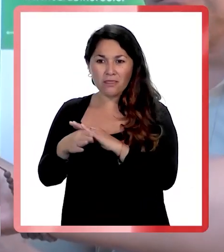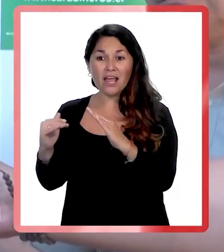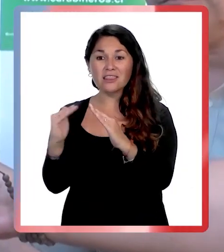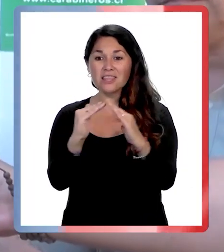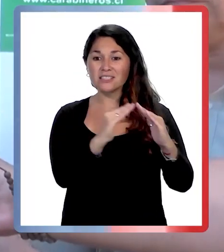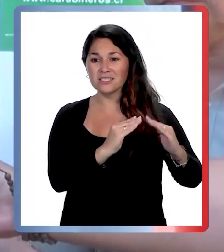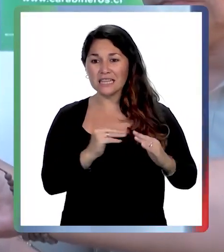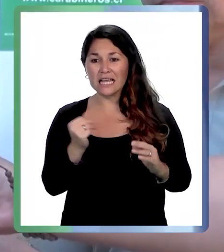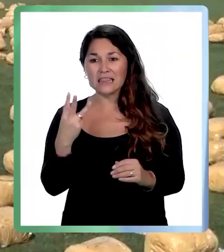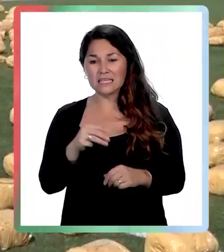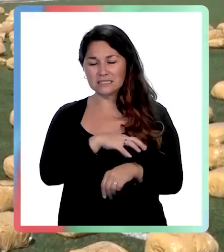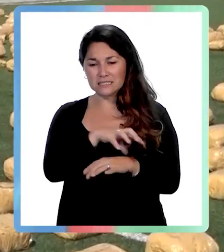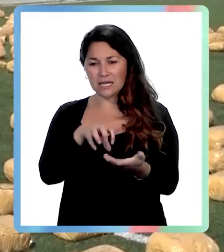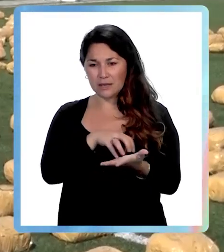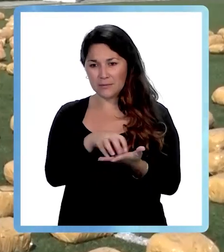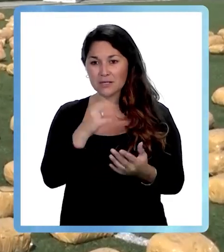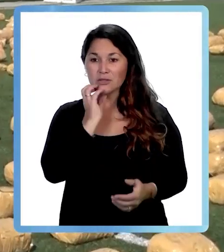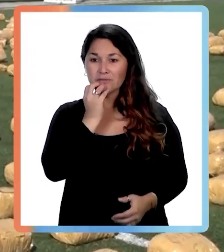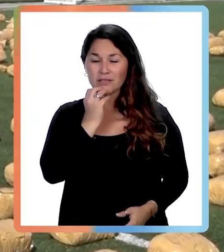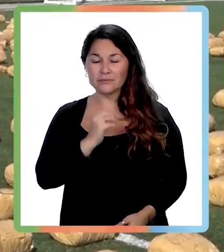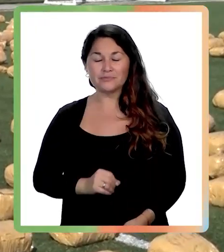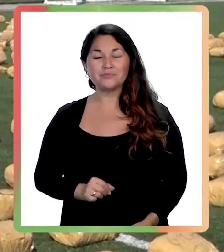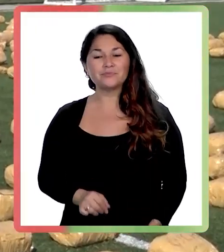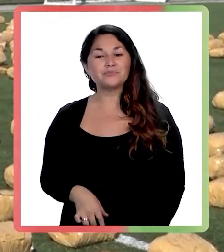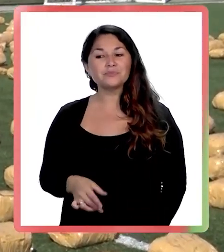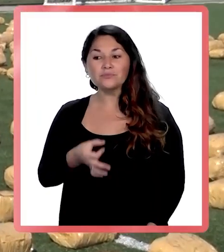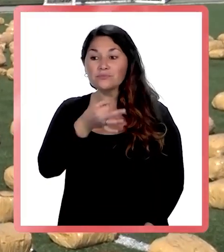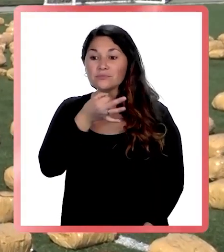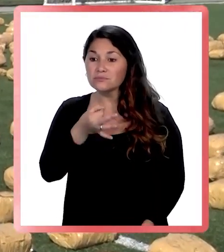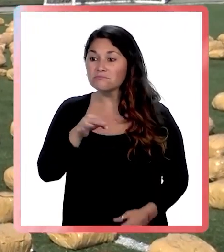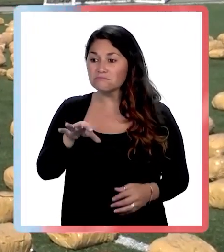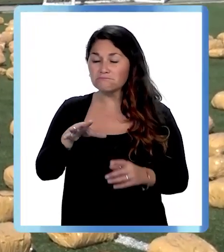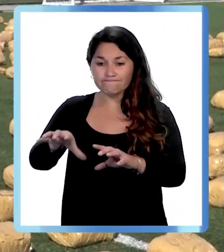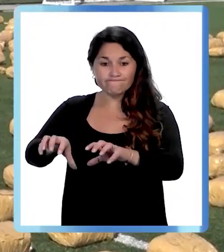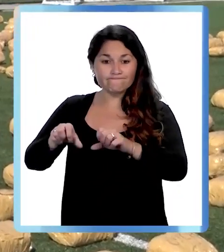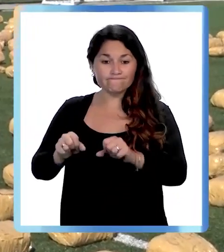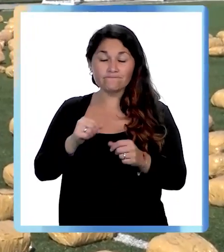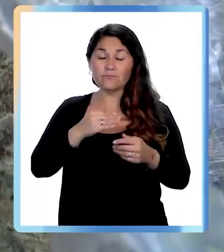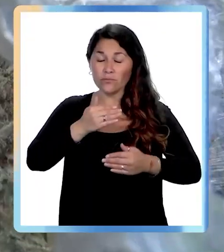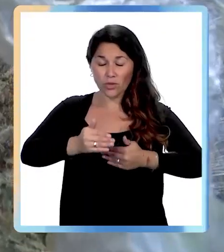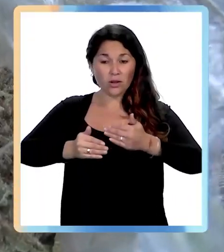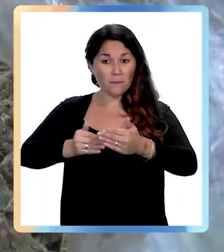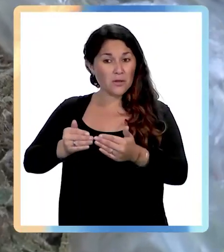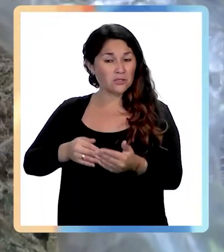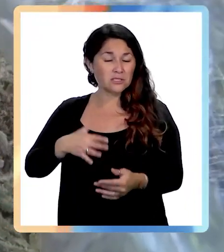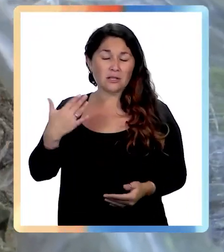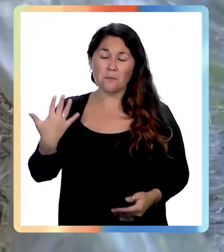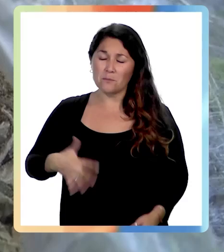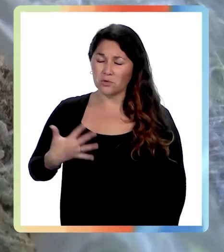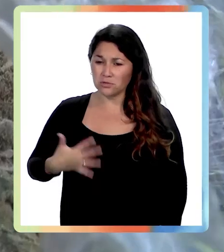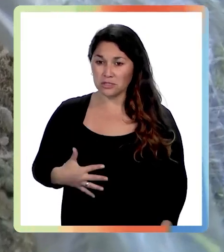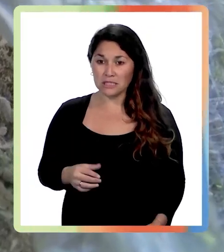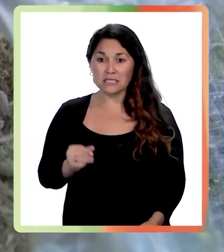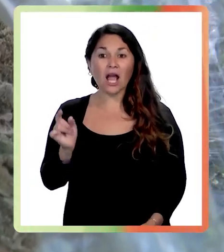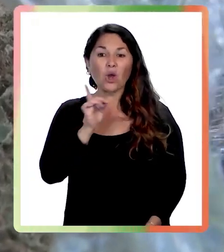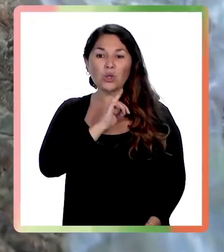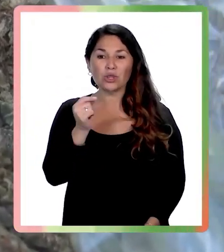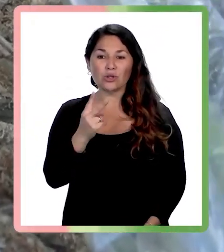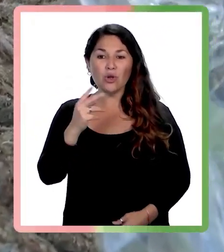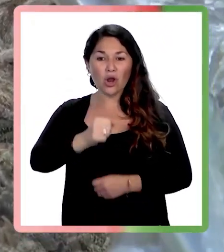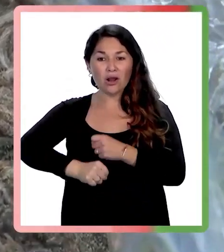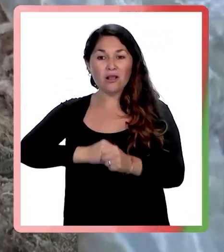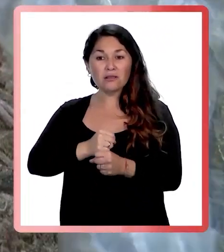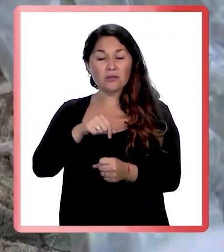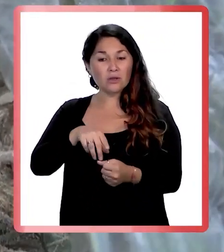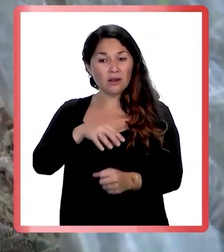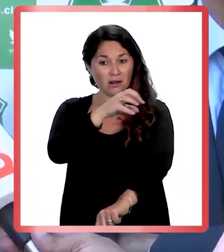la comuna de Antofagasta. Según se indicó, en materia de incautación, este sería el procedimiento policial más importante de los últimos